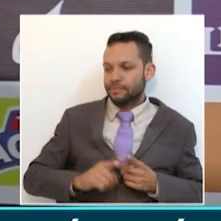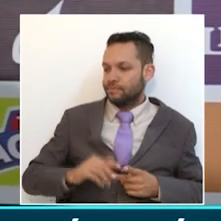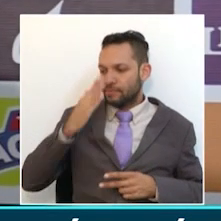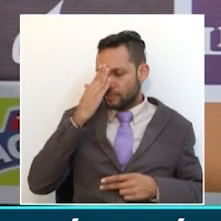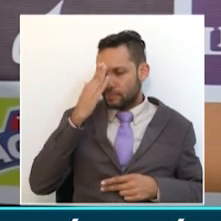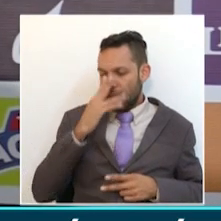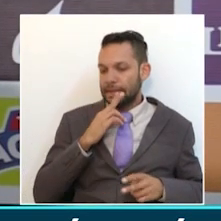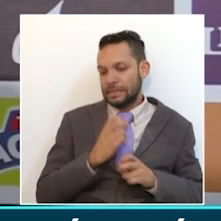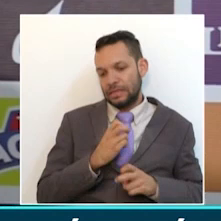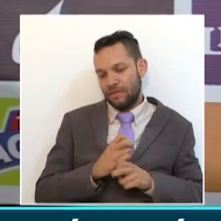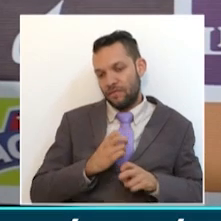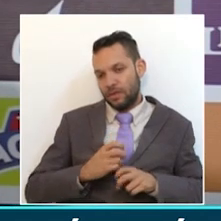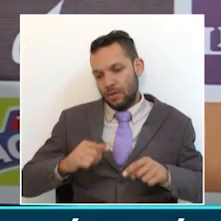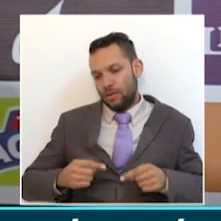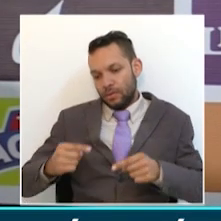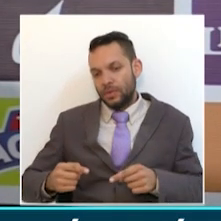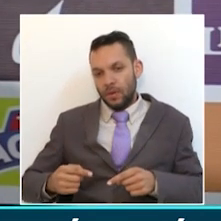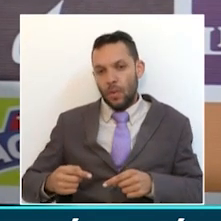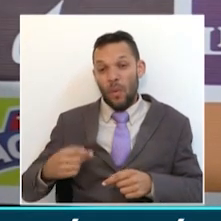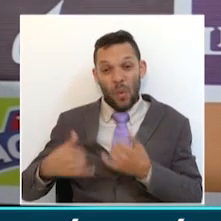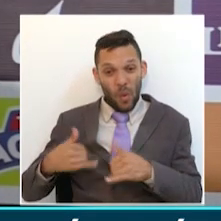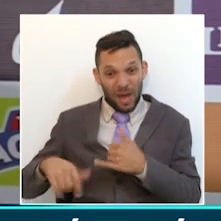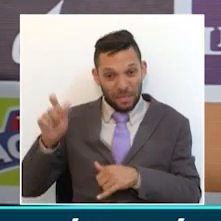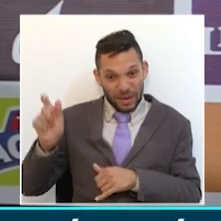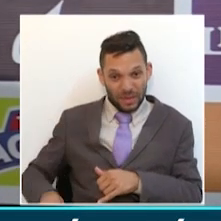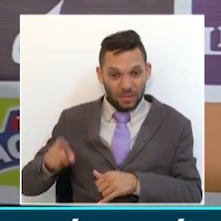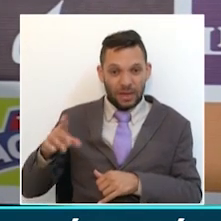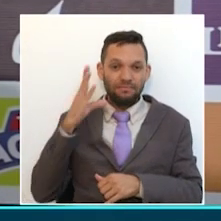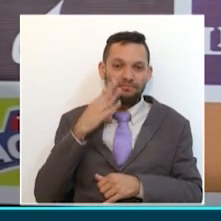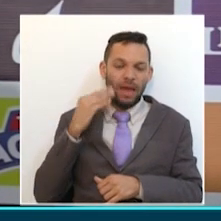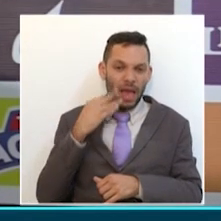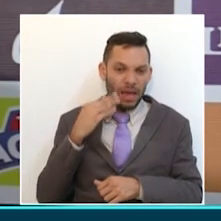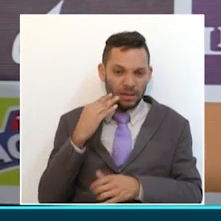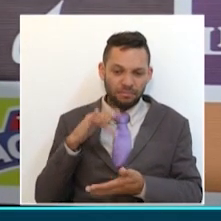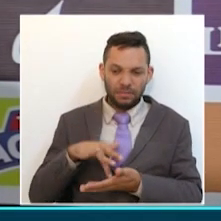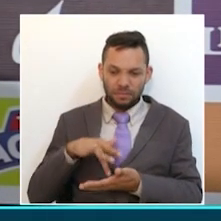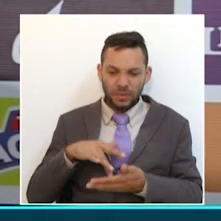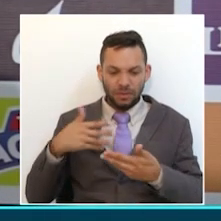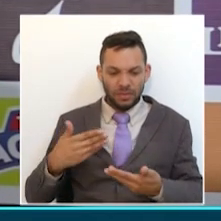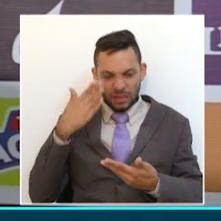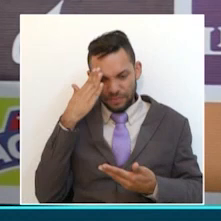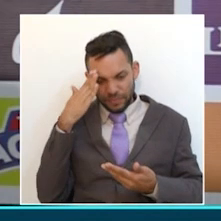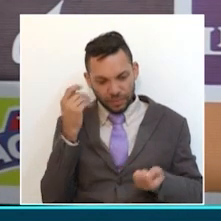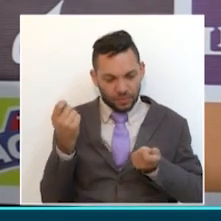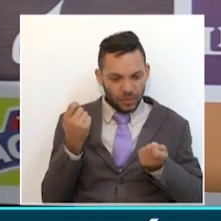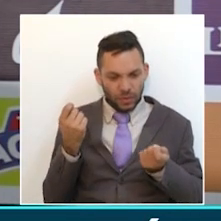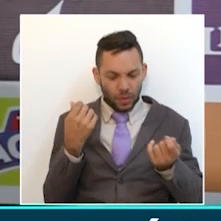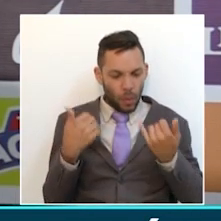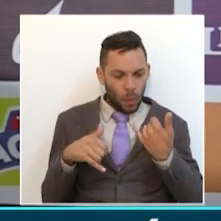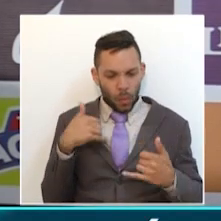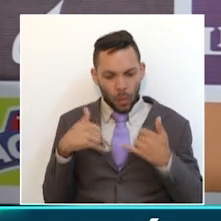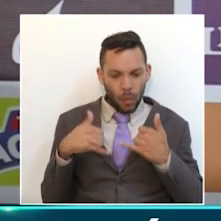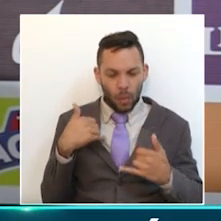de jugadores muy, muy veteranos, con experiencia, que ya saben lo que es jugar esos partidos, entonces tenemos que estar